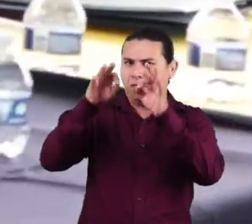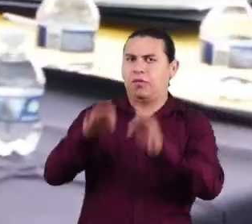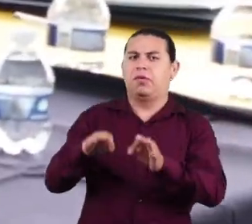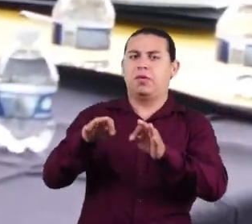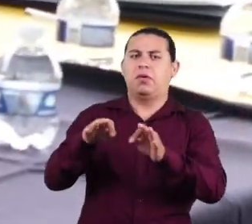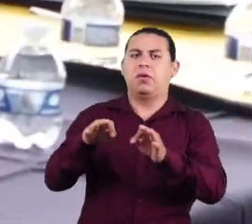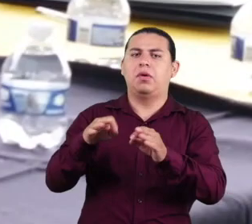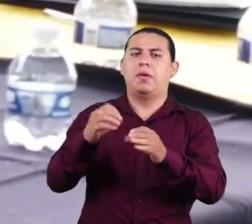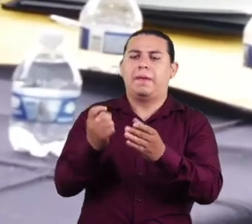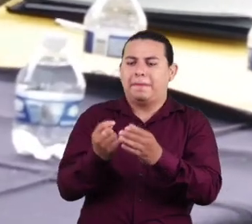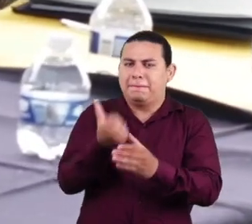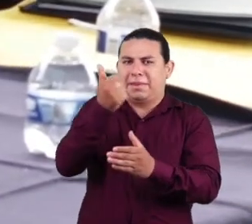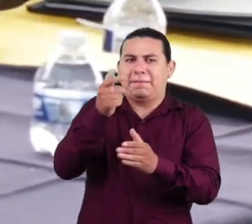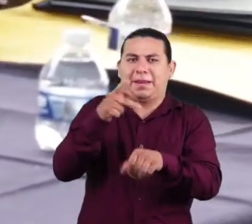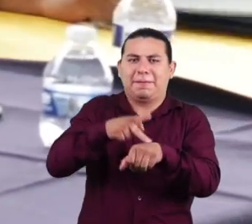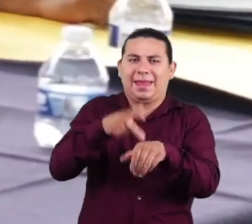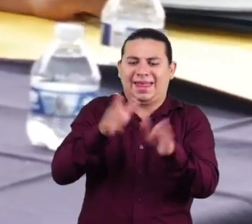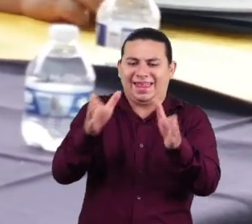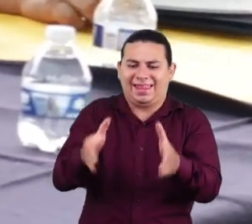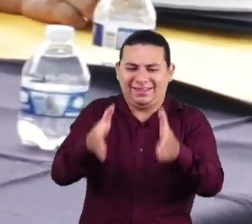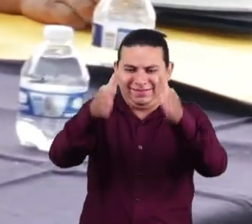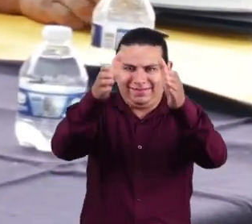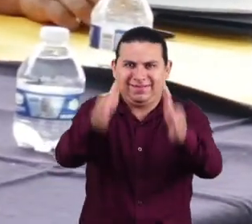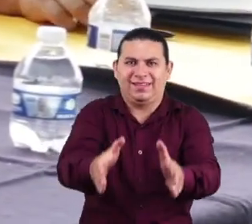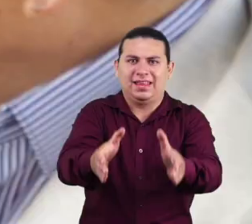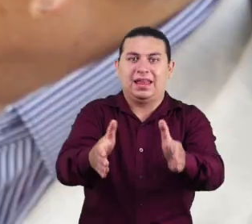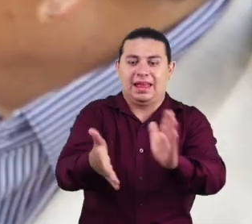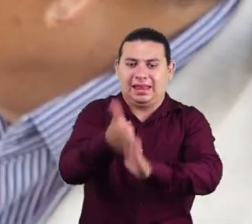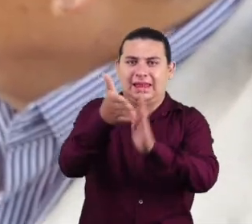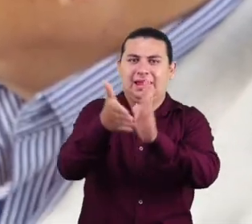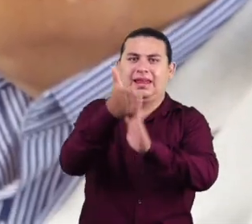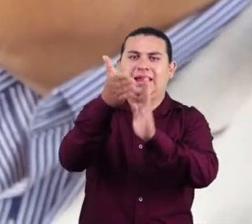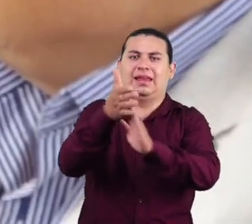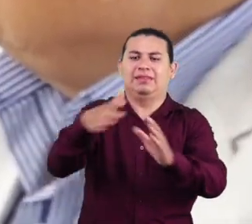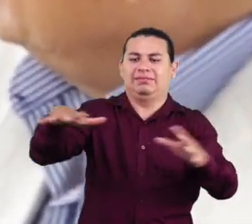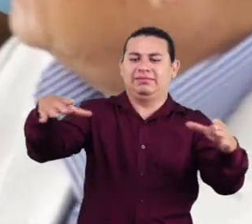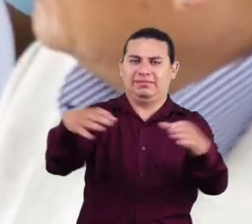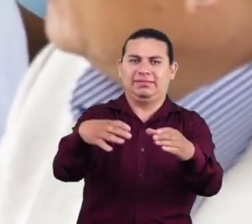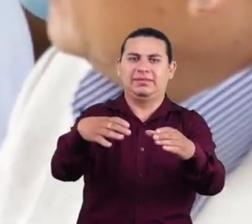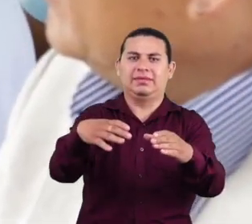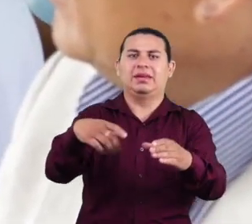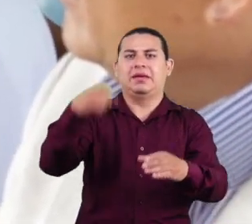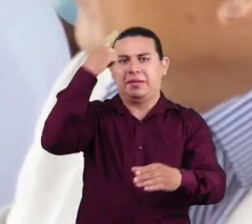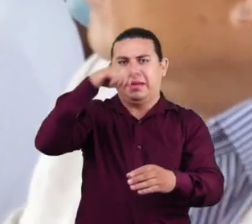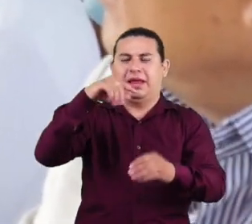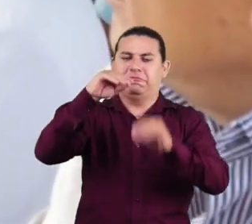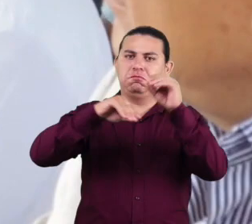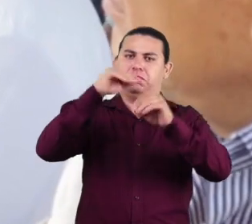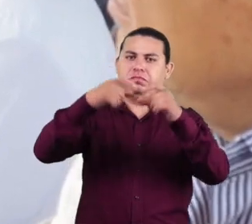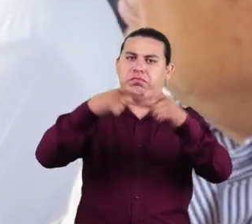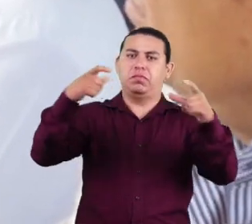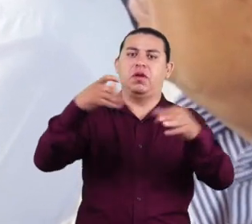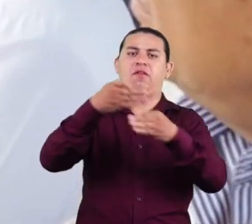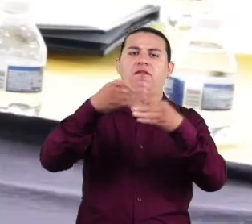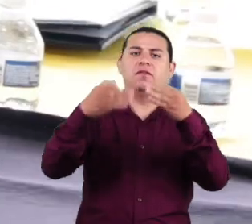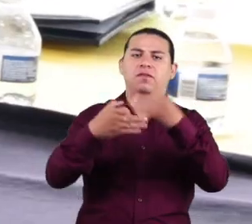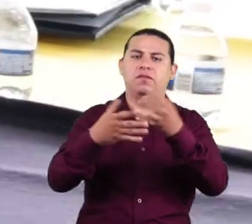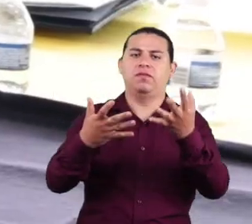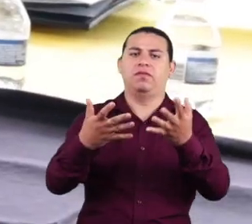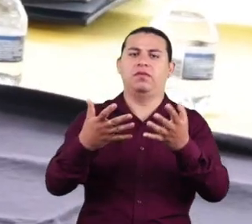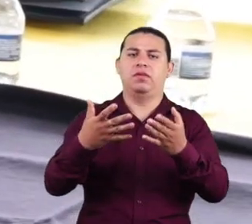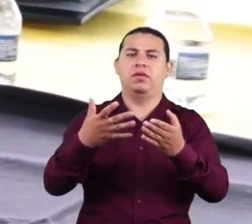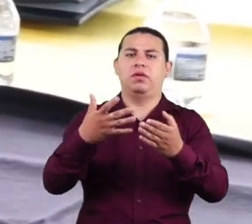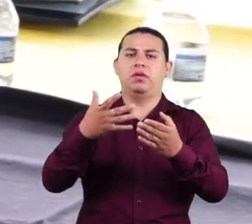de la puesta de la primera piedra de construcción para el Hospital de Grandes Especies de la Facultad